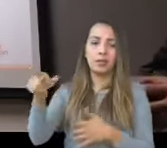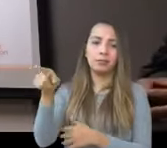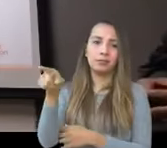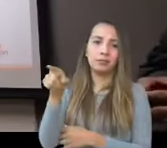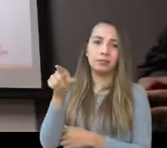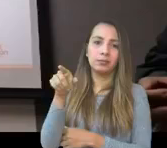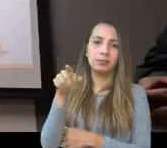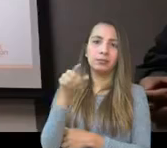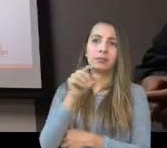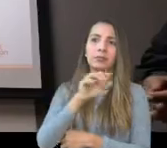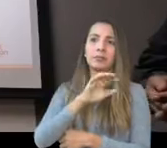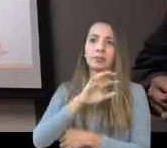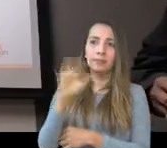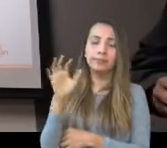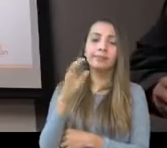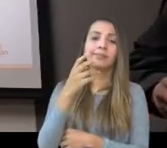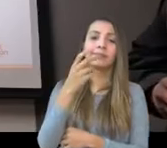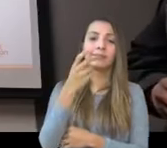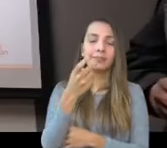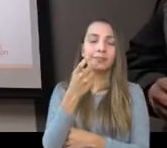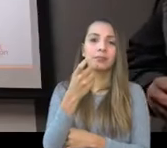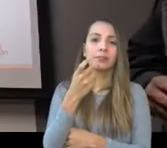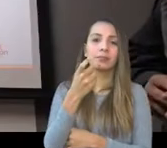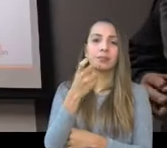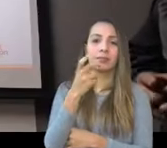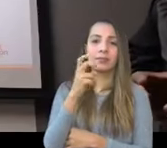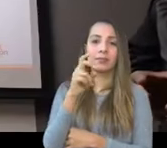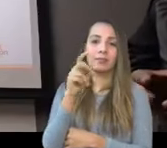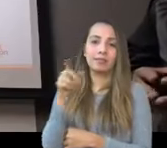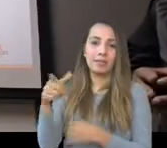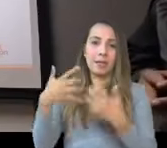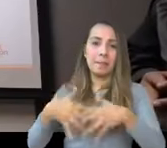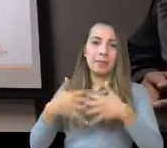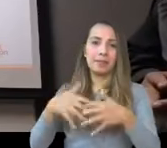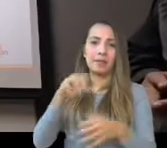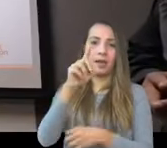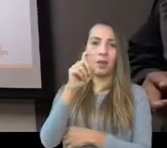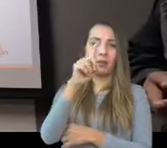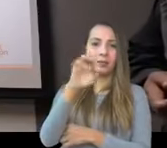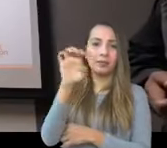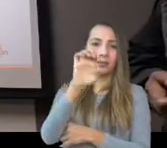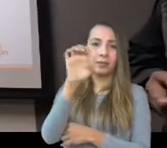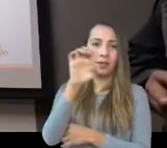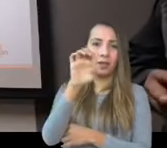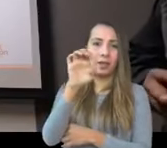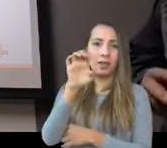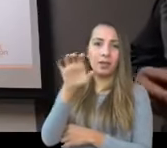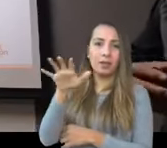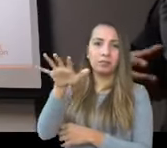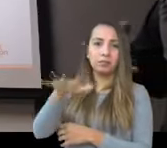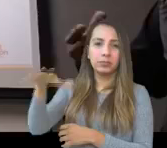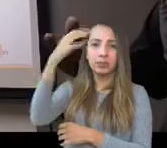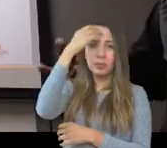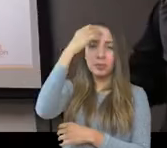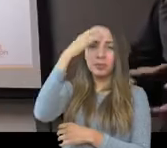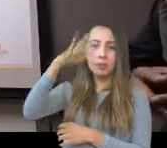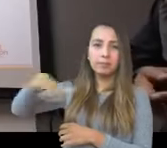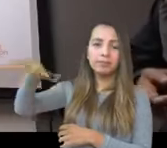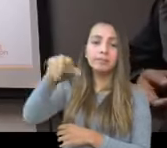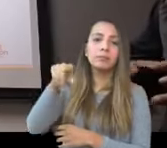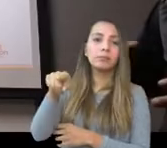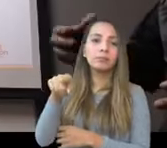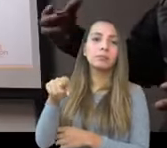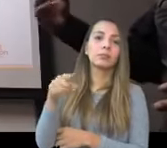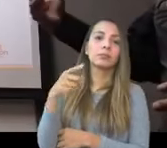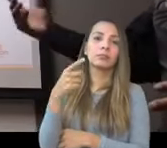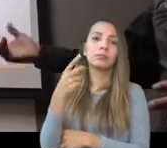es que la empresa Agua de Ensenada está aduciendo pues que le explique la